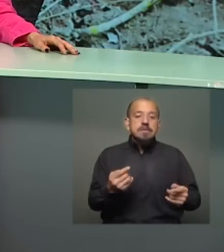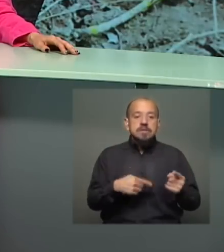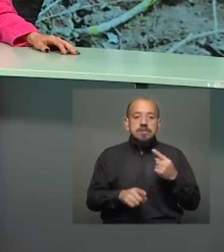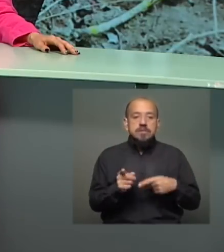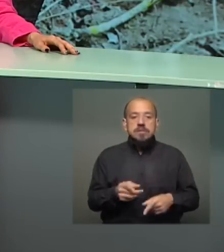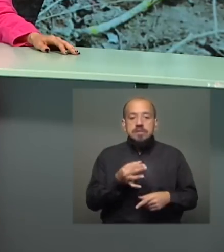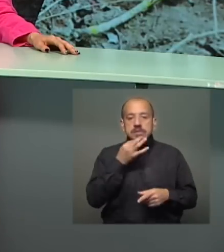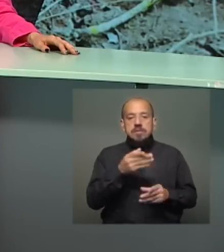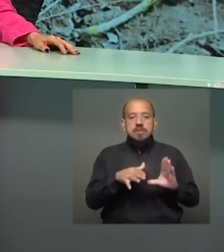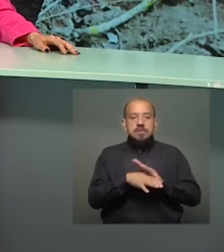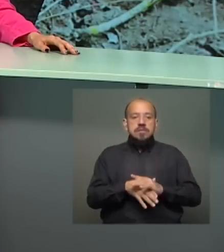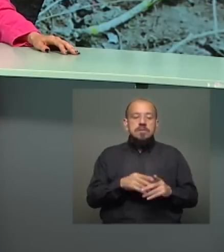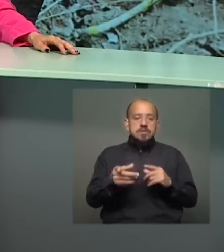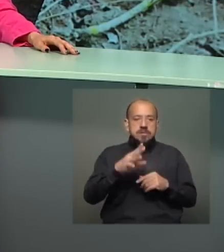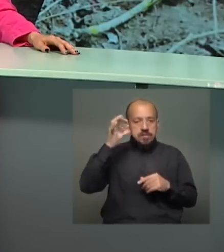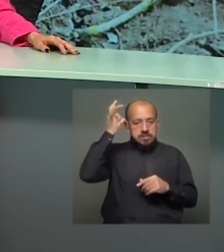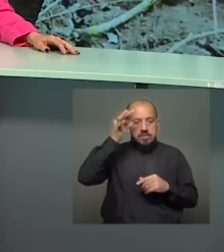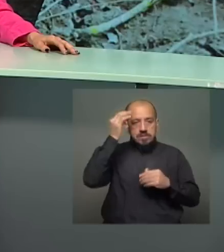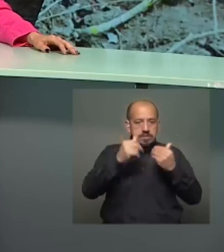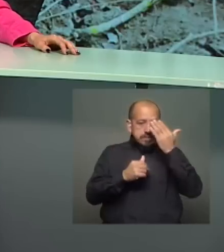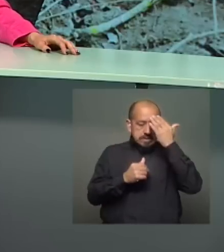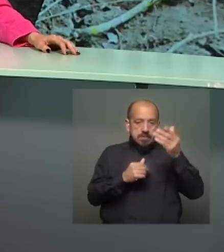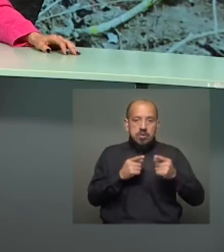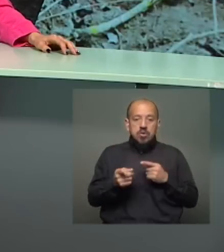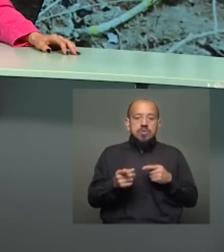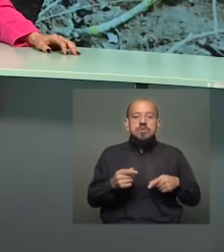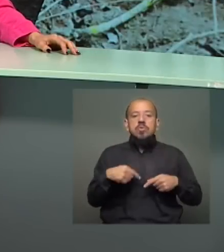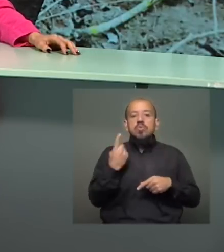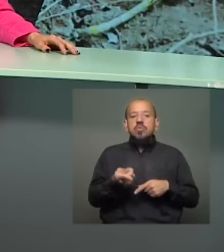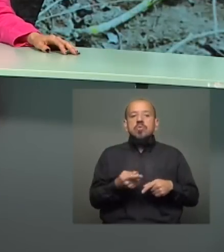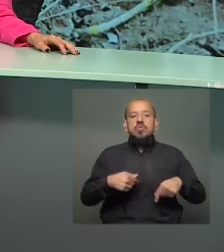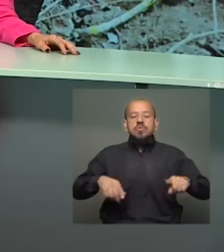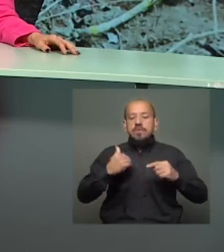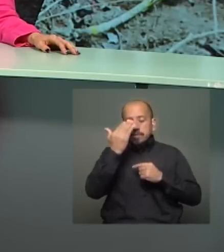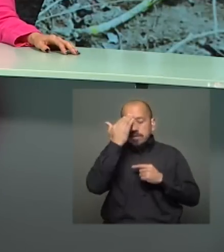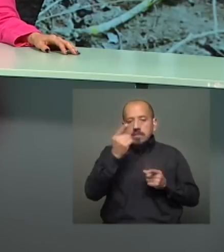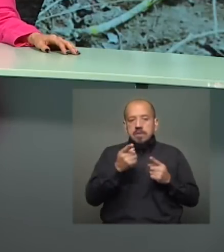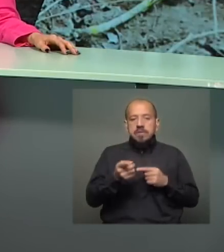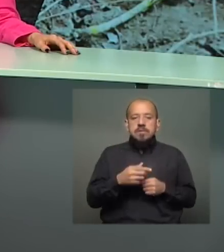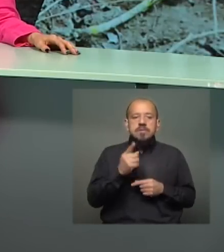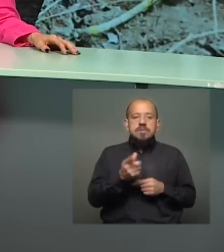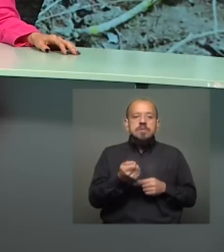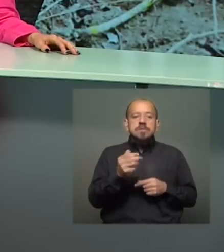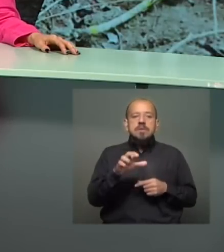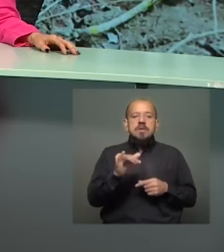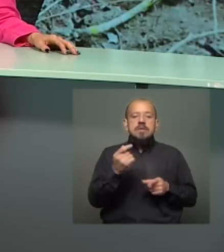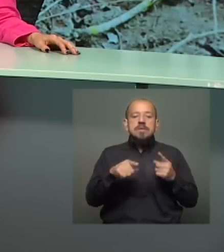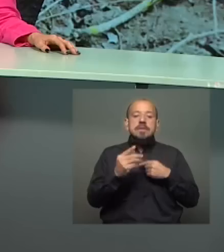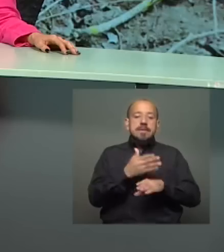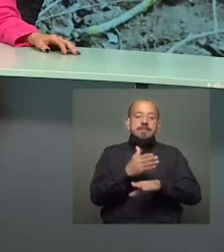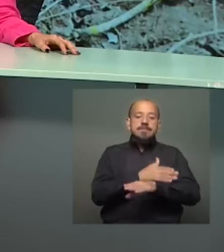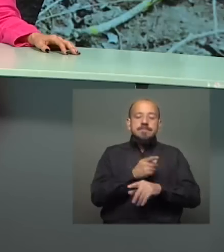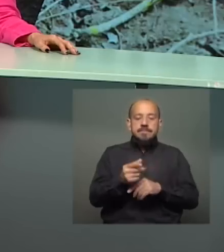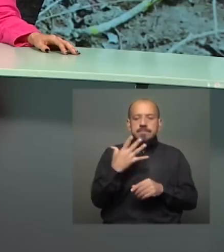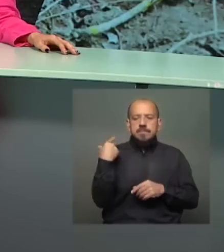en estas apreciaciones con el senador frente a pista Mario Vergara y con otro dirigente del frente amplio Álvaro García que en el pasado periodo fue